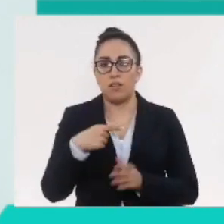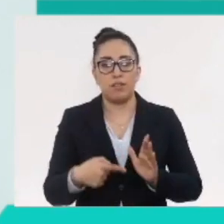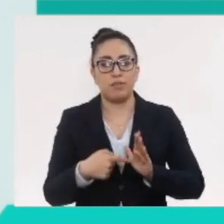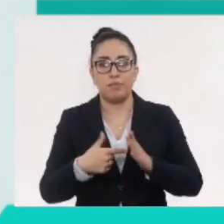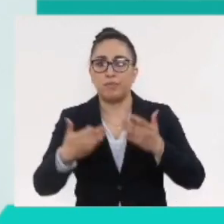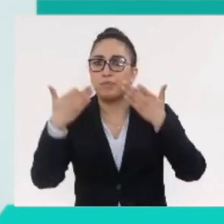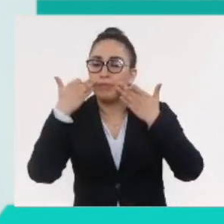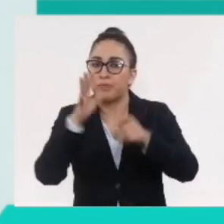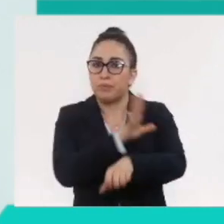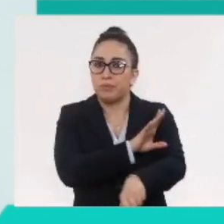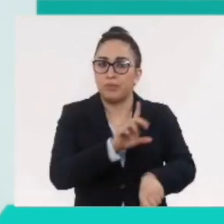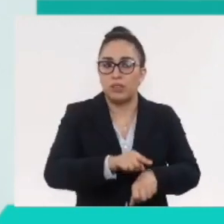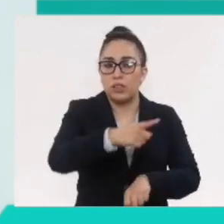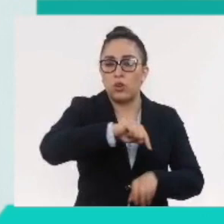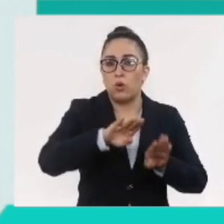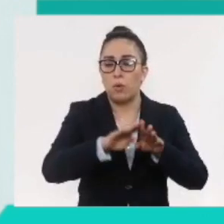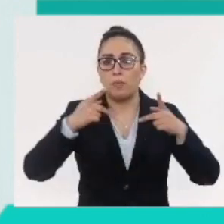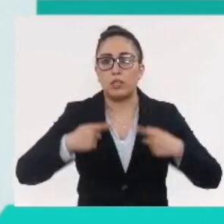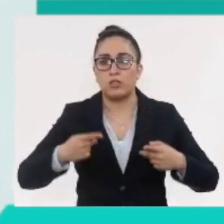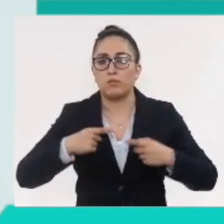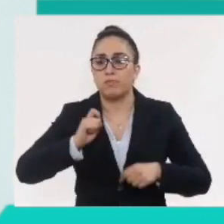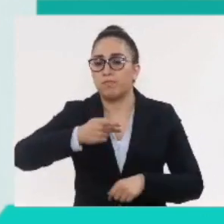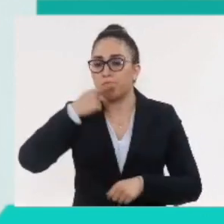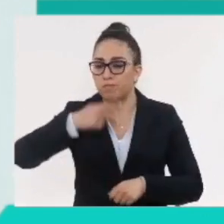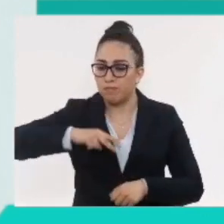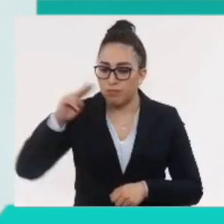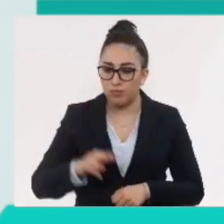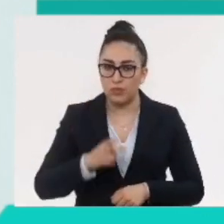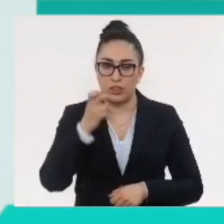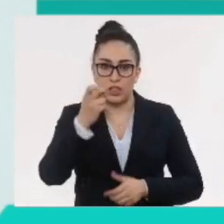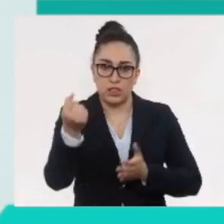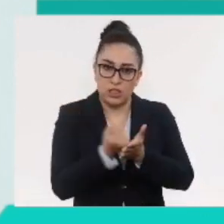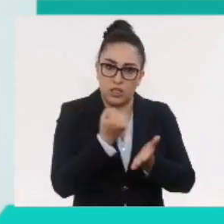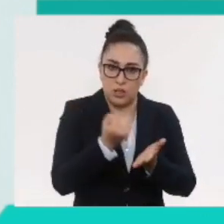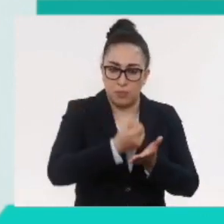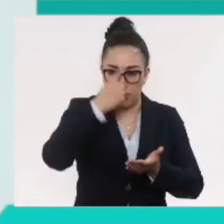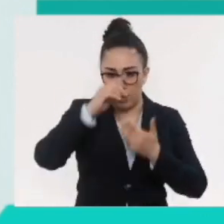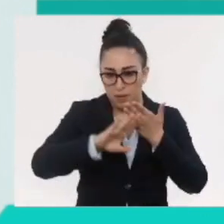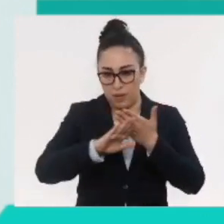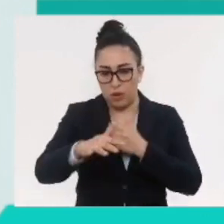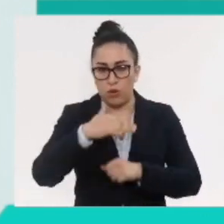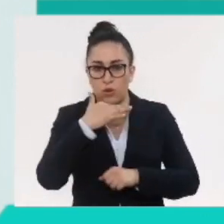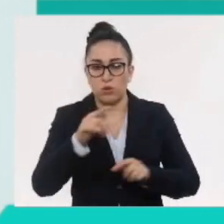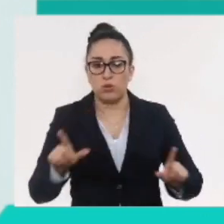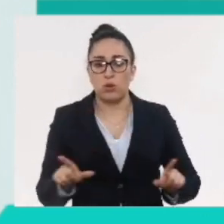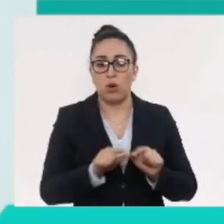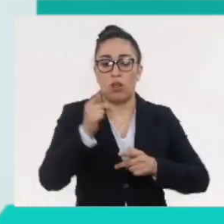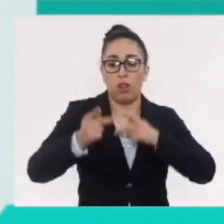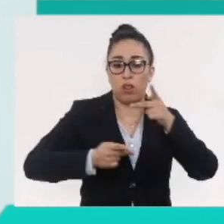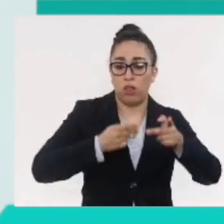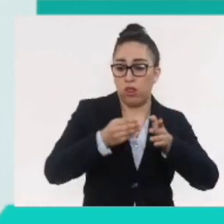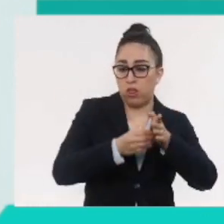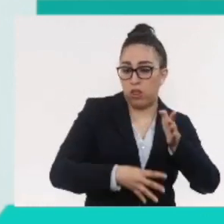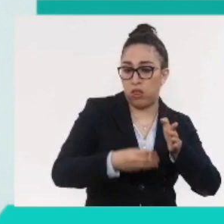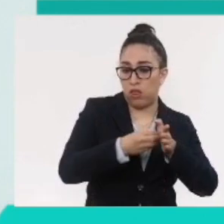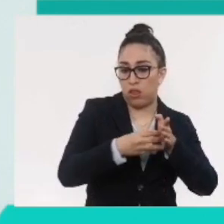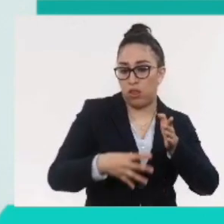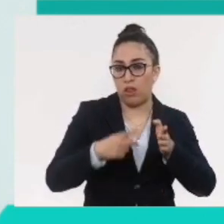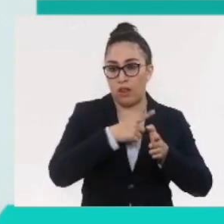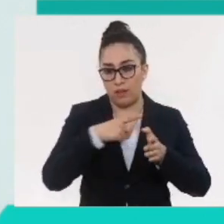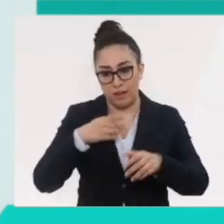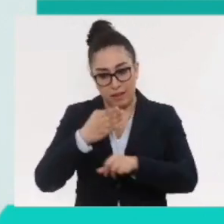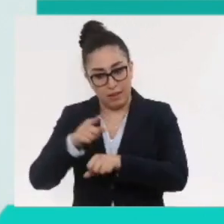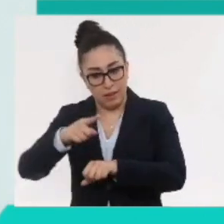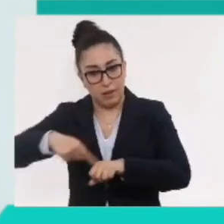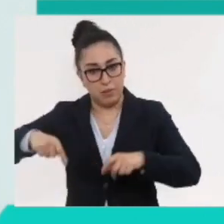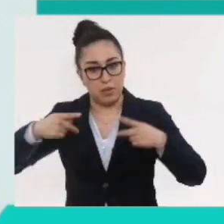honestidad y el discurso del combate a la corrupción debe de pasar de los dichos a los hechos, sobre todo en el castigo de los culpables y